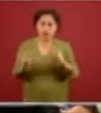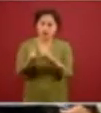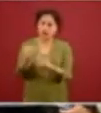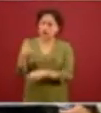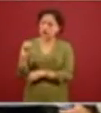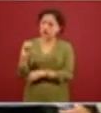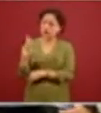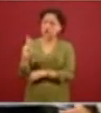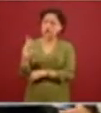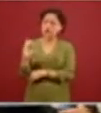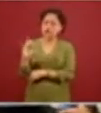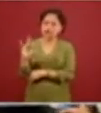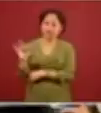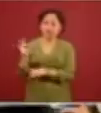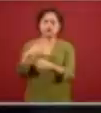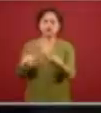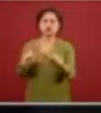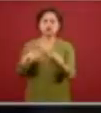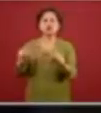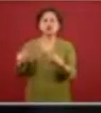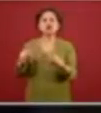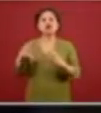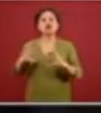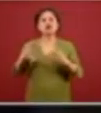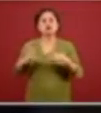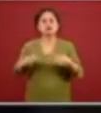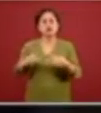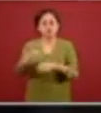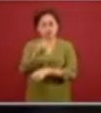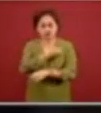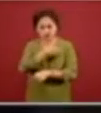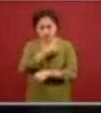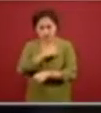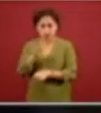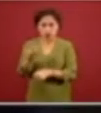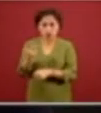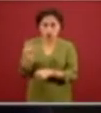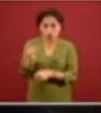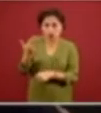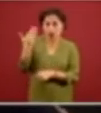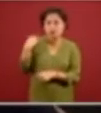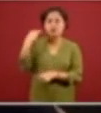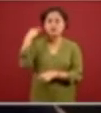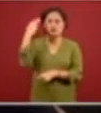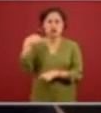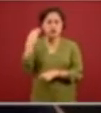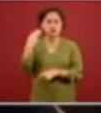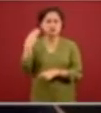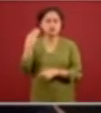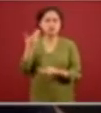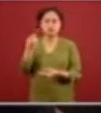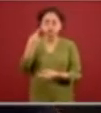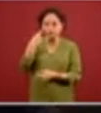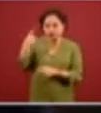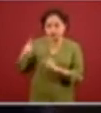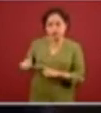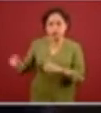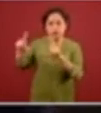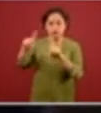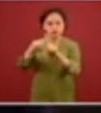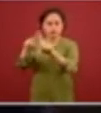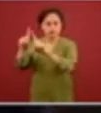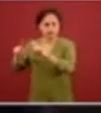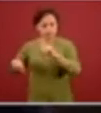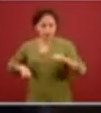de Salud en el mes de marzo. Y pueden ver otras estrategias que alinean a los 4 objetivos